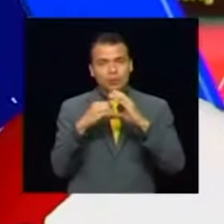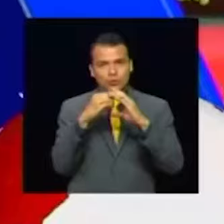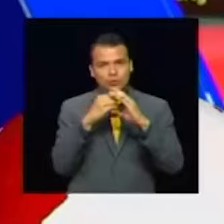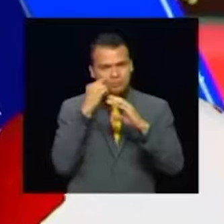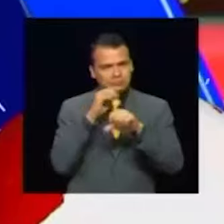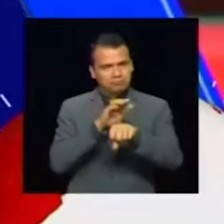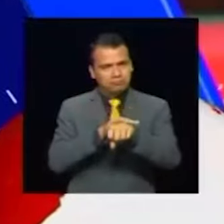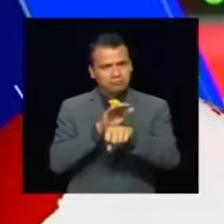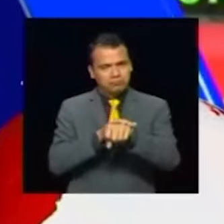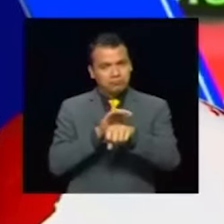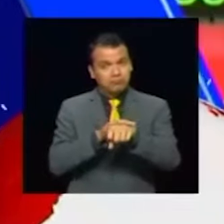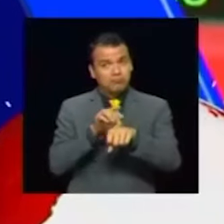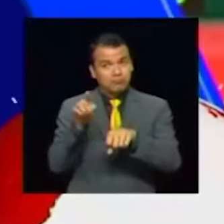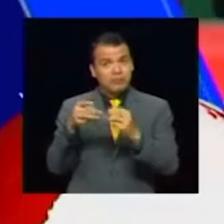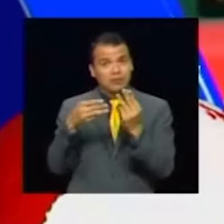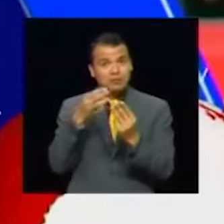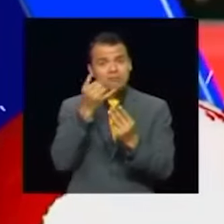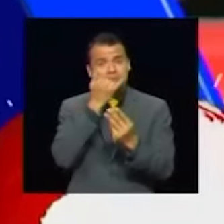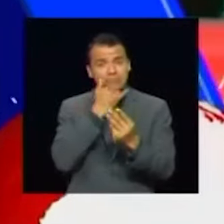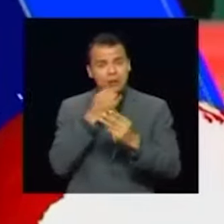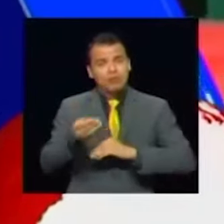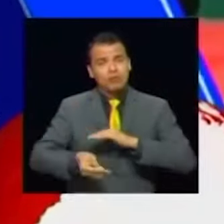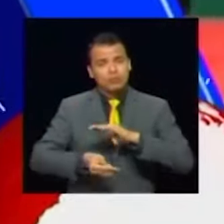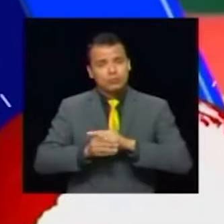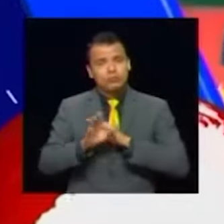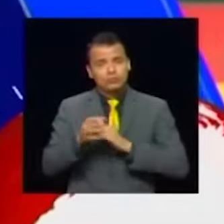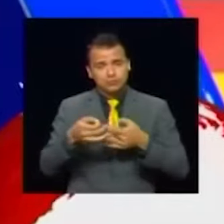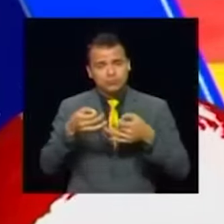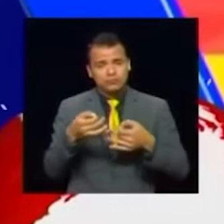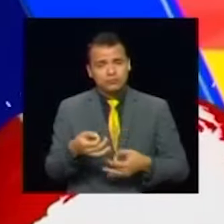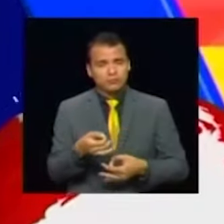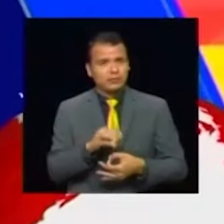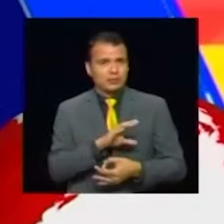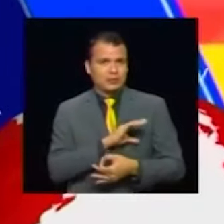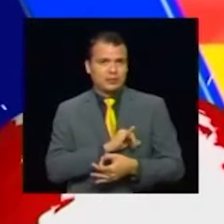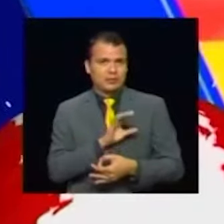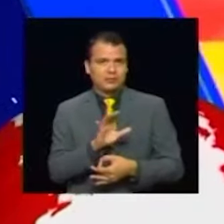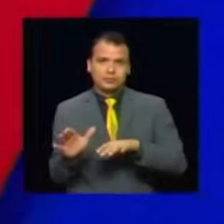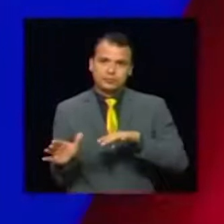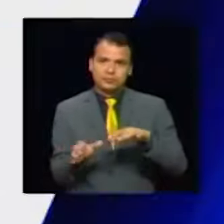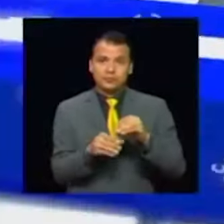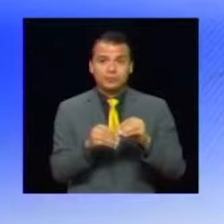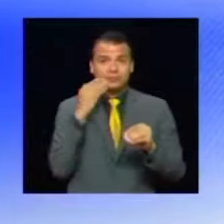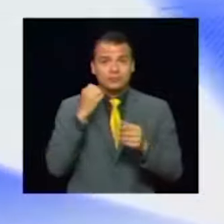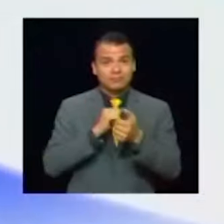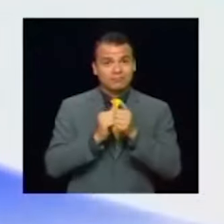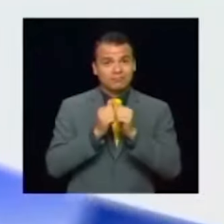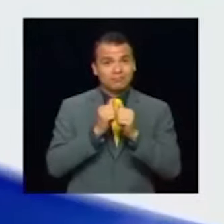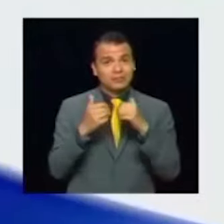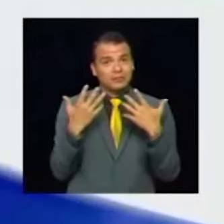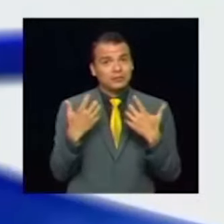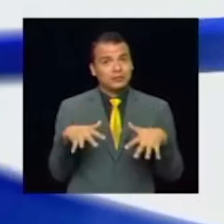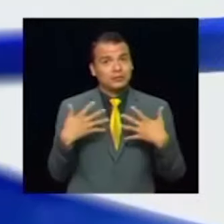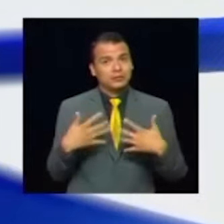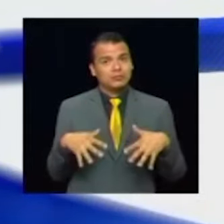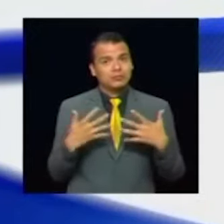la yudoca caleña que se sumará a la delegación colombiana para buscar una presea en los Juegos Olímpicos de París.